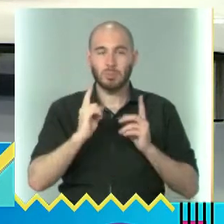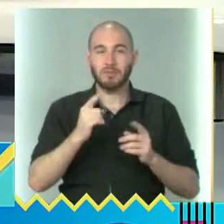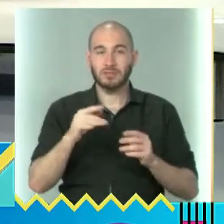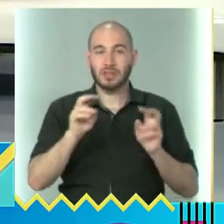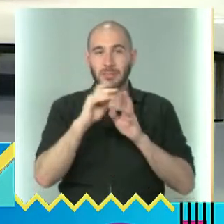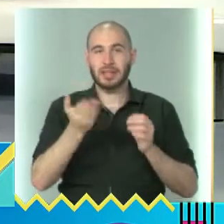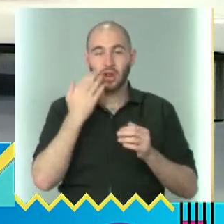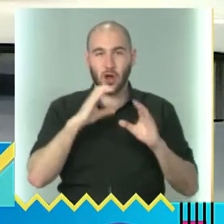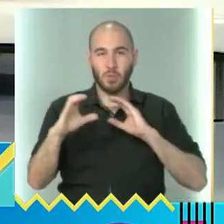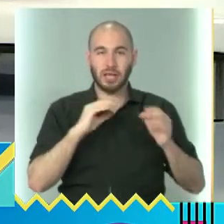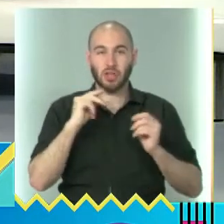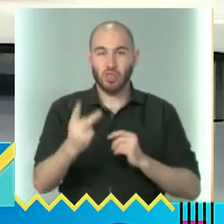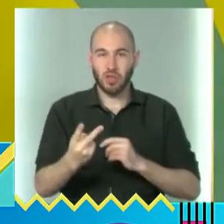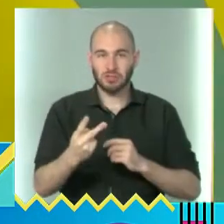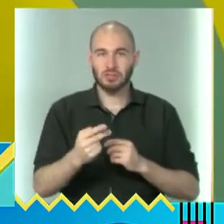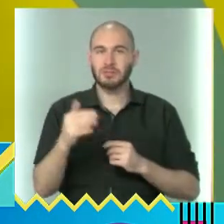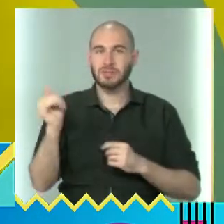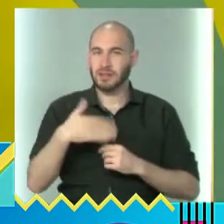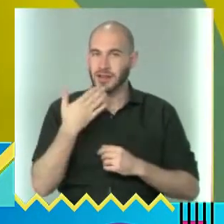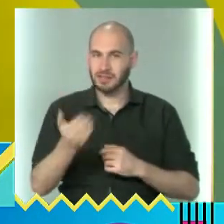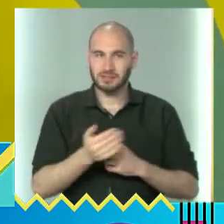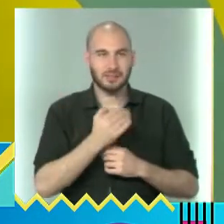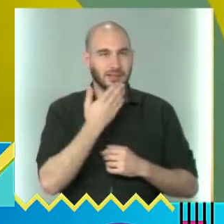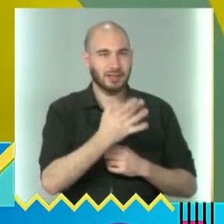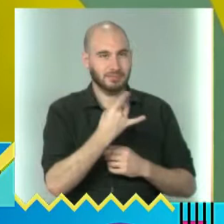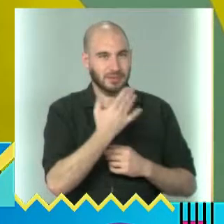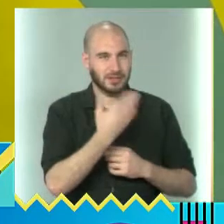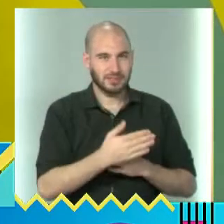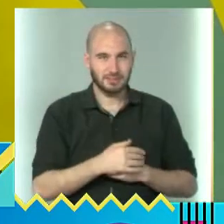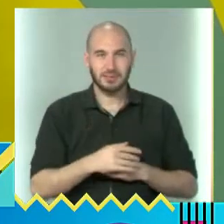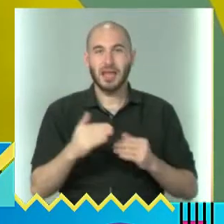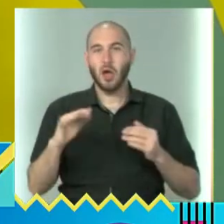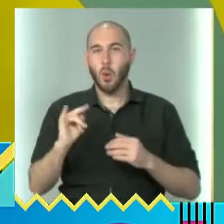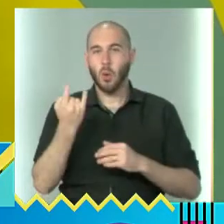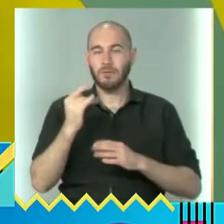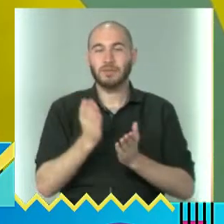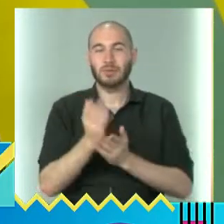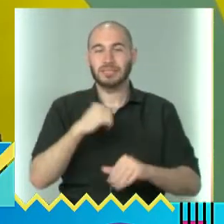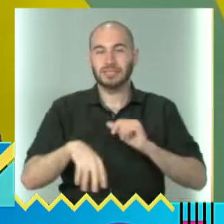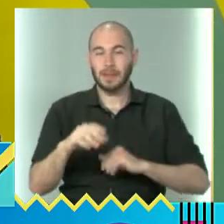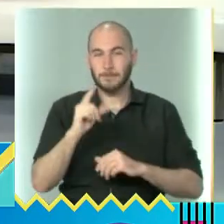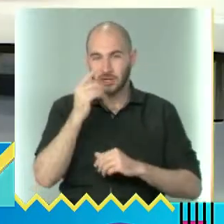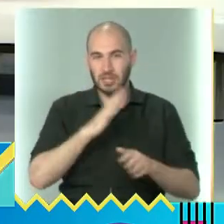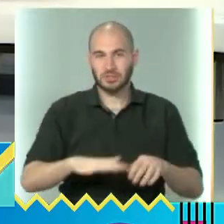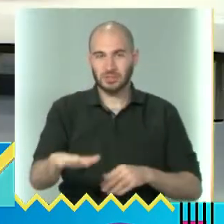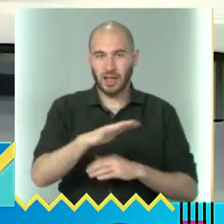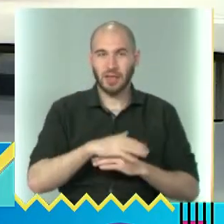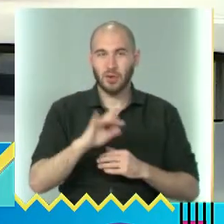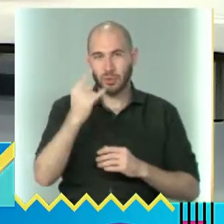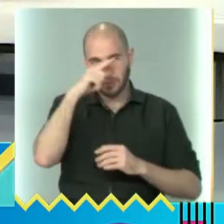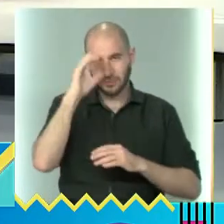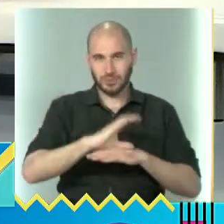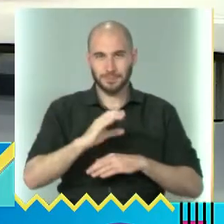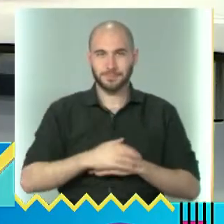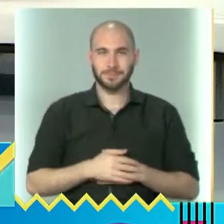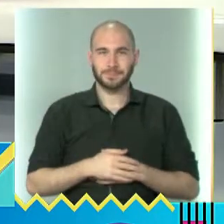Cátedra Teoría de la Comunicación 2. Muchísimas gracias por estar acá, gracias, Omar. Gracias por la invitación. De la casa, sí, de la Facultad de Ciencias Políticas y Sociales, obviamente de la Universidad Nacional